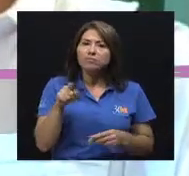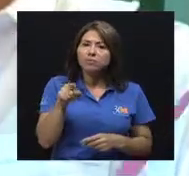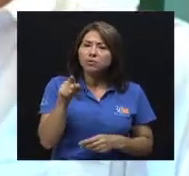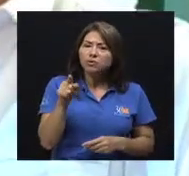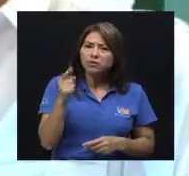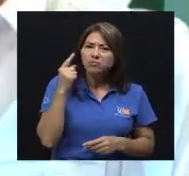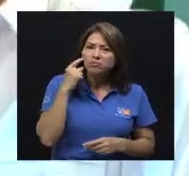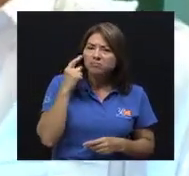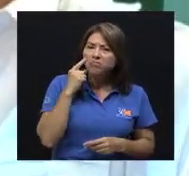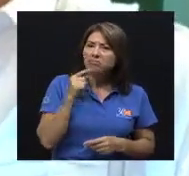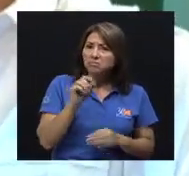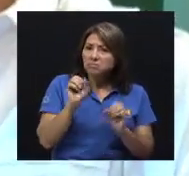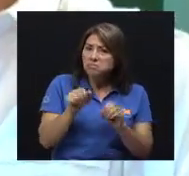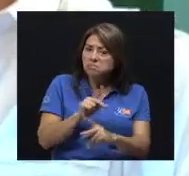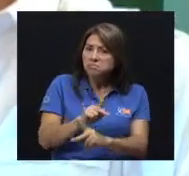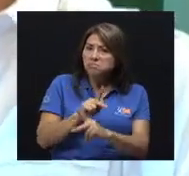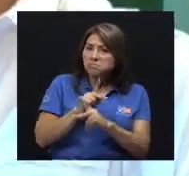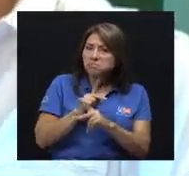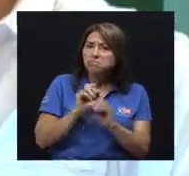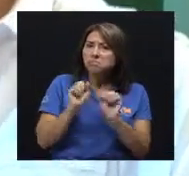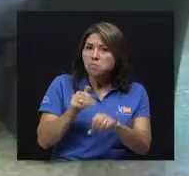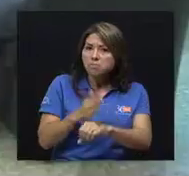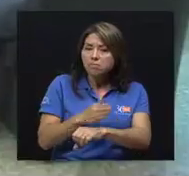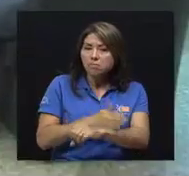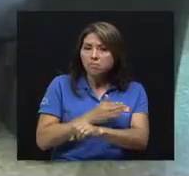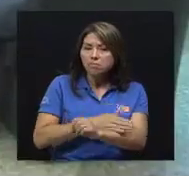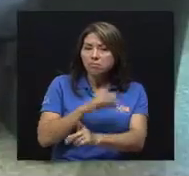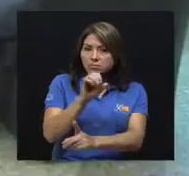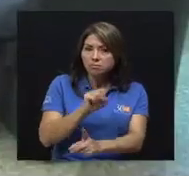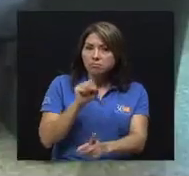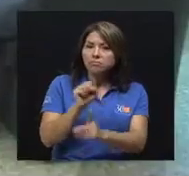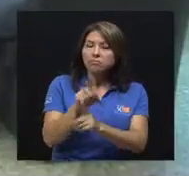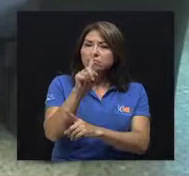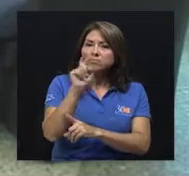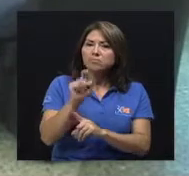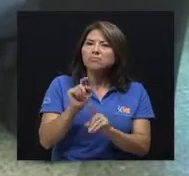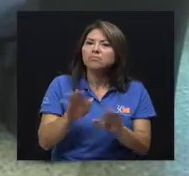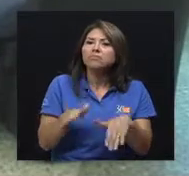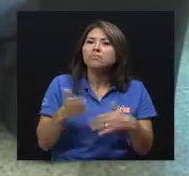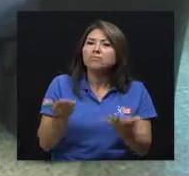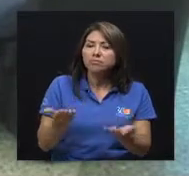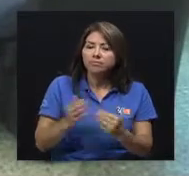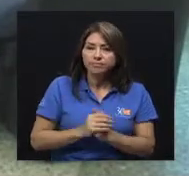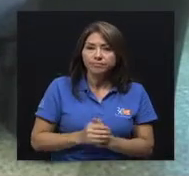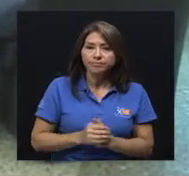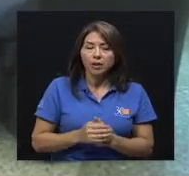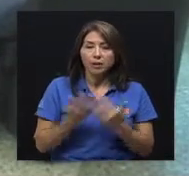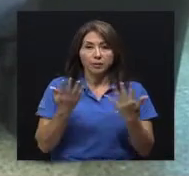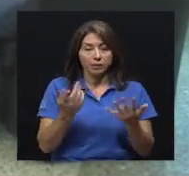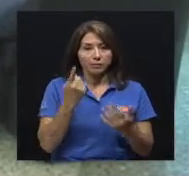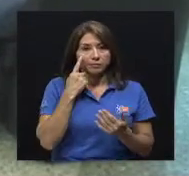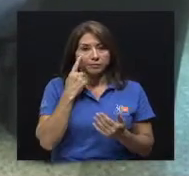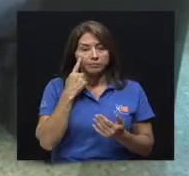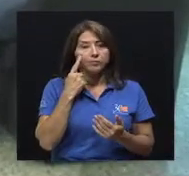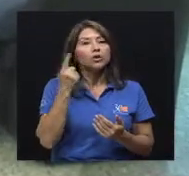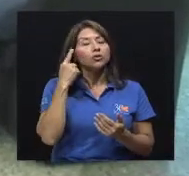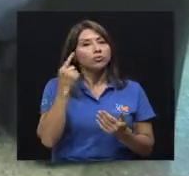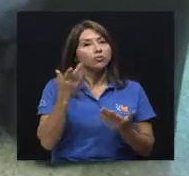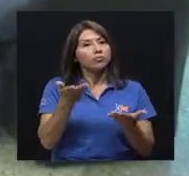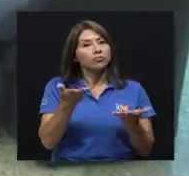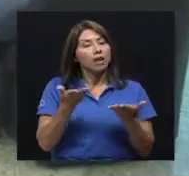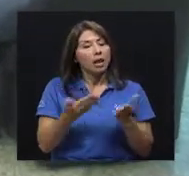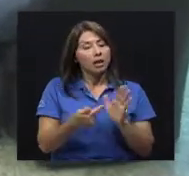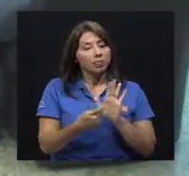usted o cómo podría mejorar la situación? Mira, básicamente el asunto es esto. Para eso traía el